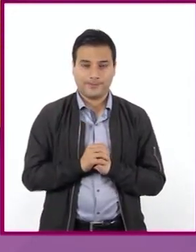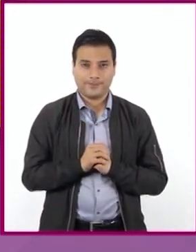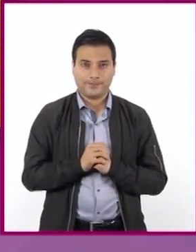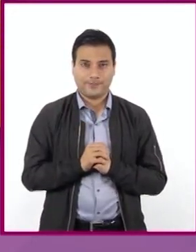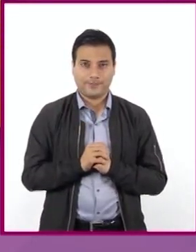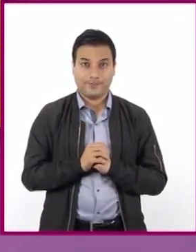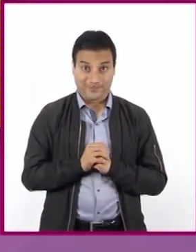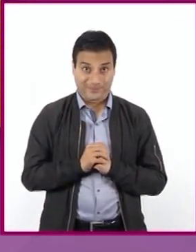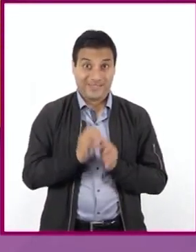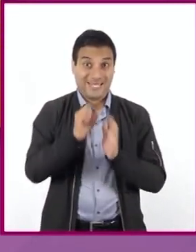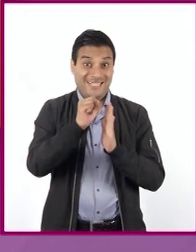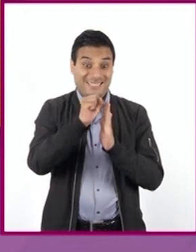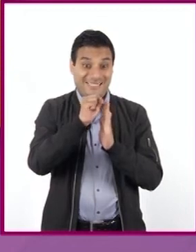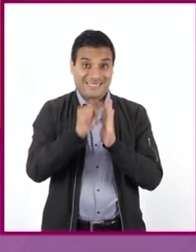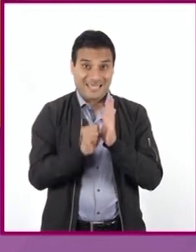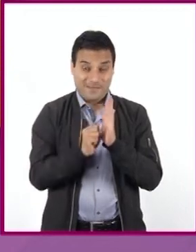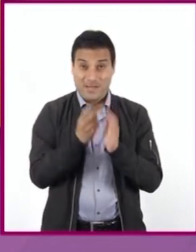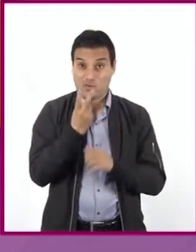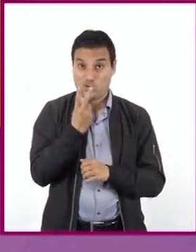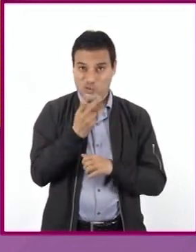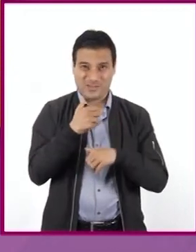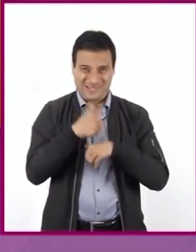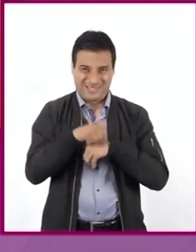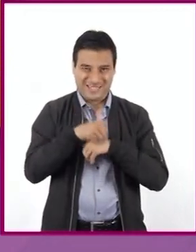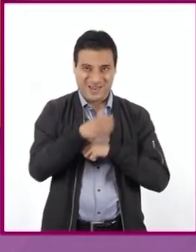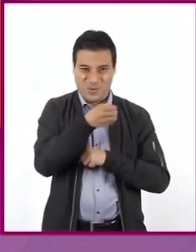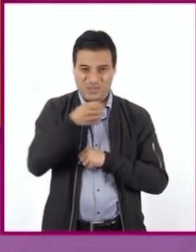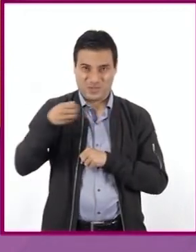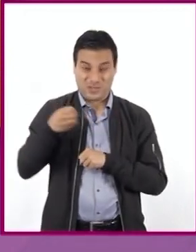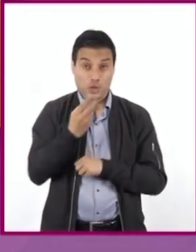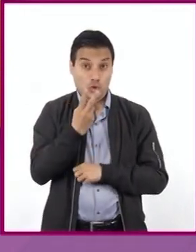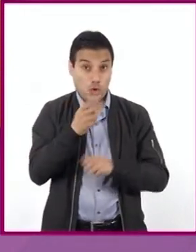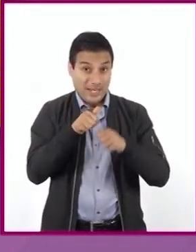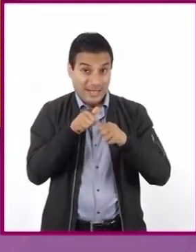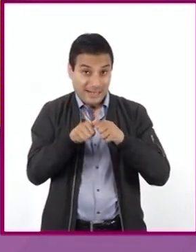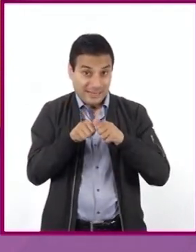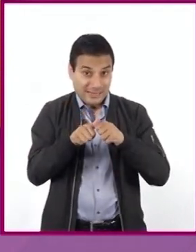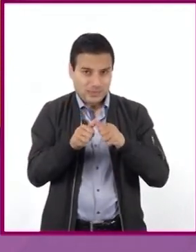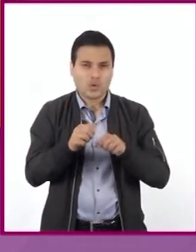el sistema de dos ecuaciones con dos incógnitas queda así.